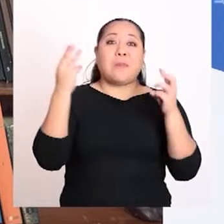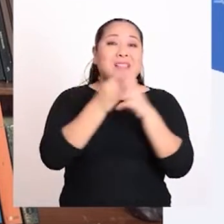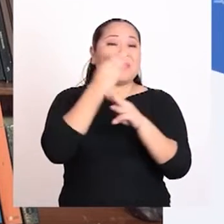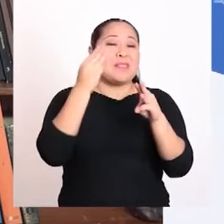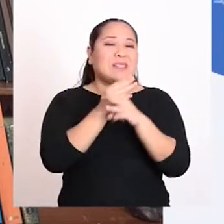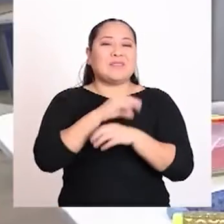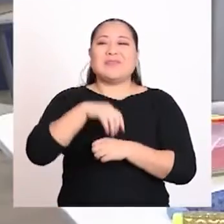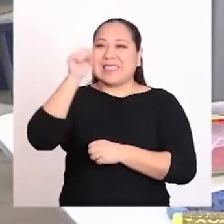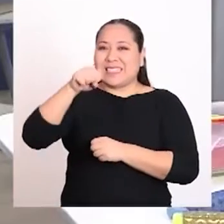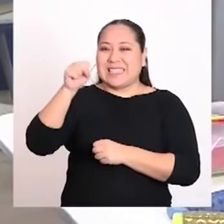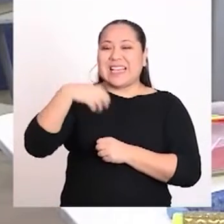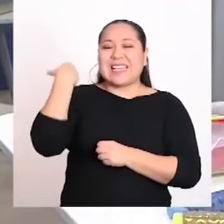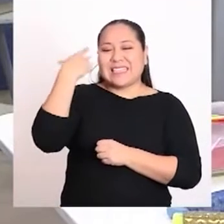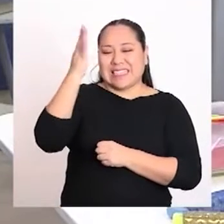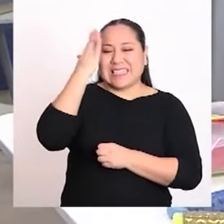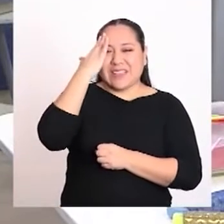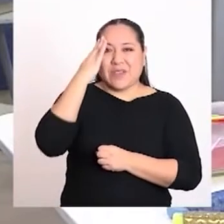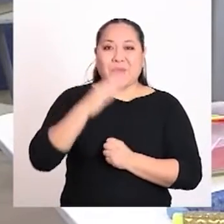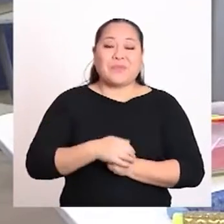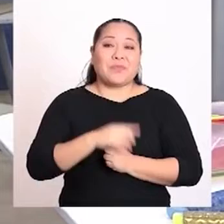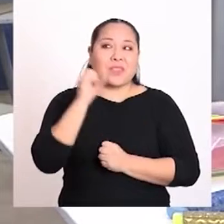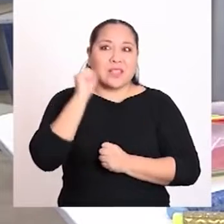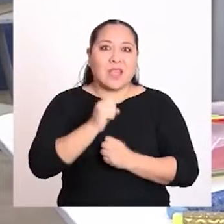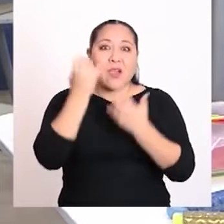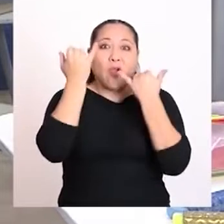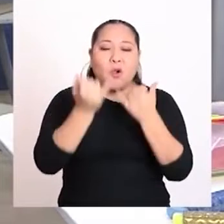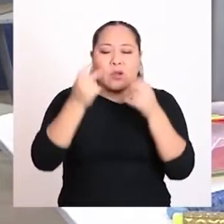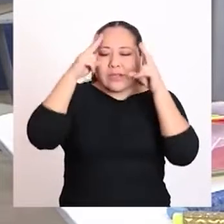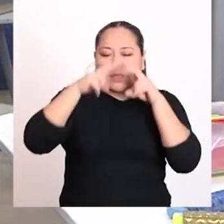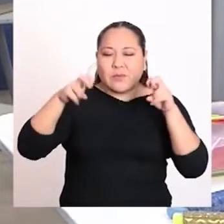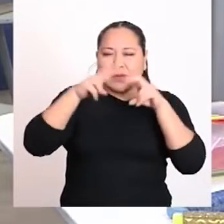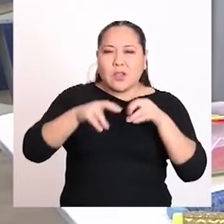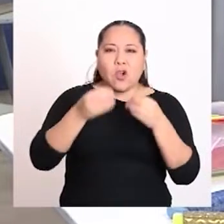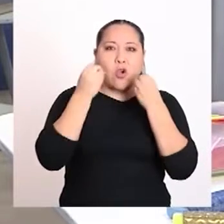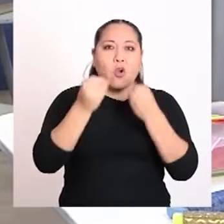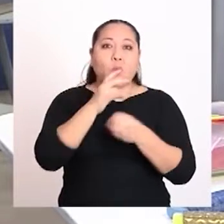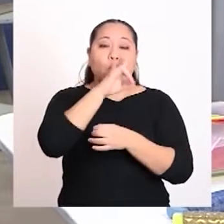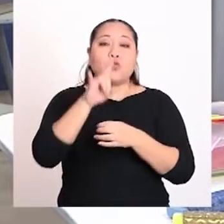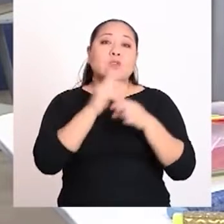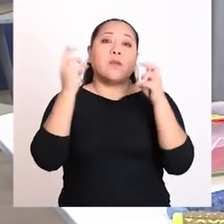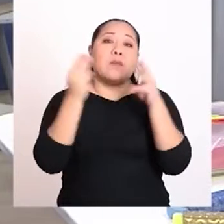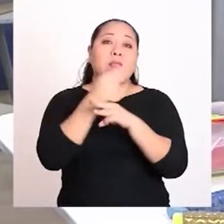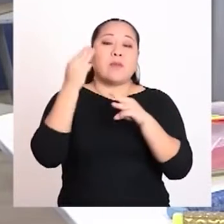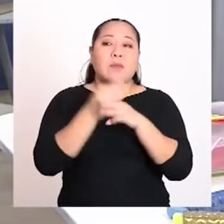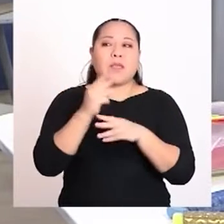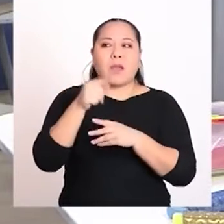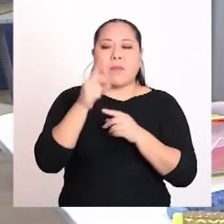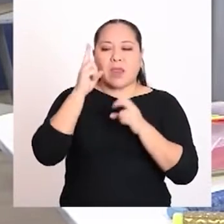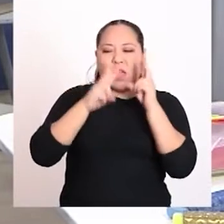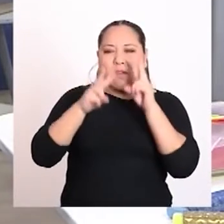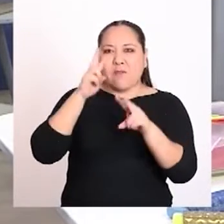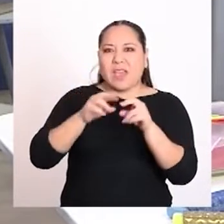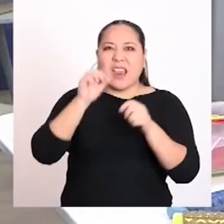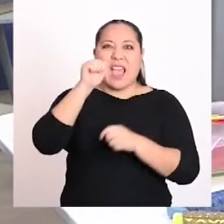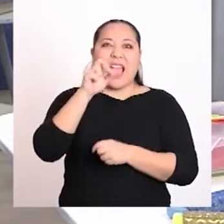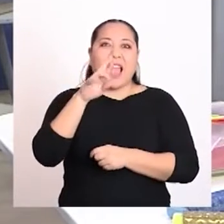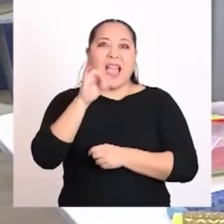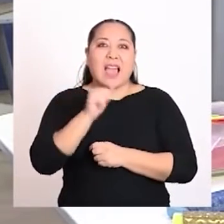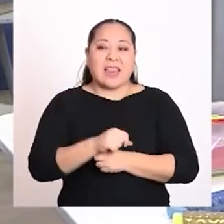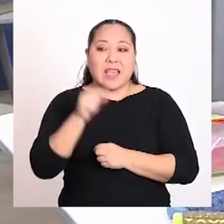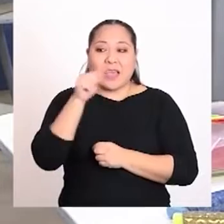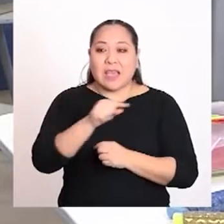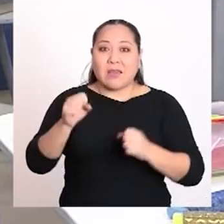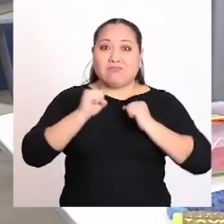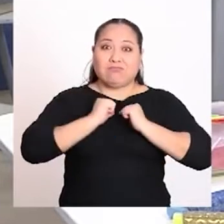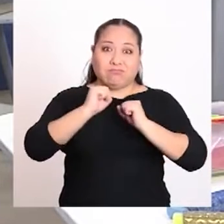son las matemáticas. Sí, lo sabemos. De hecho, hoy estamos investigando cómo usar las matemáticas para determinar el área